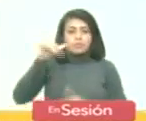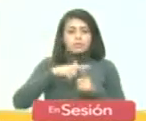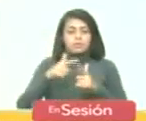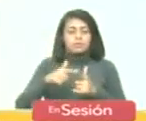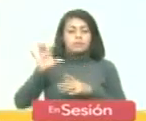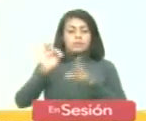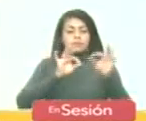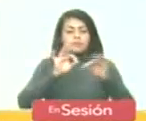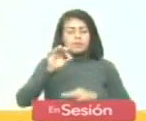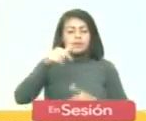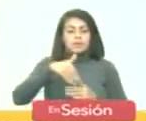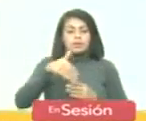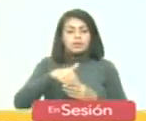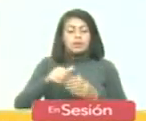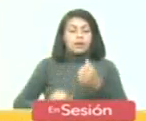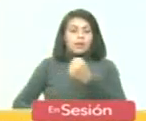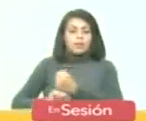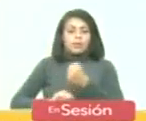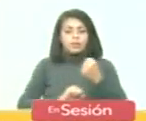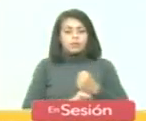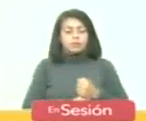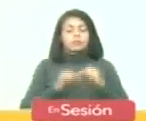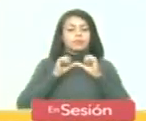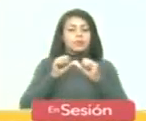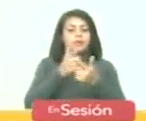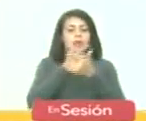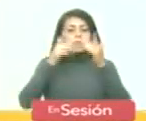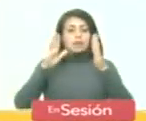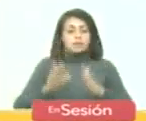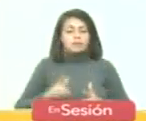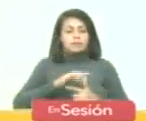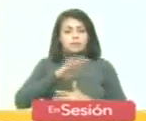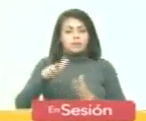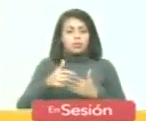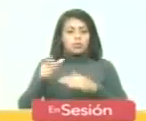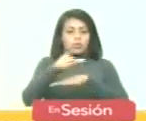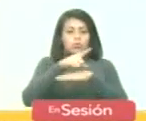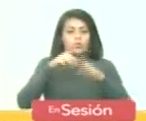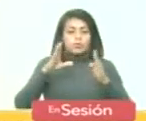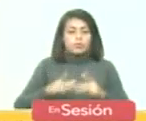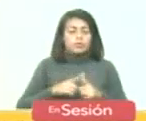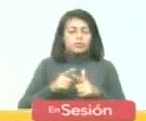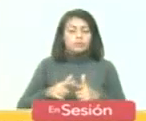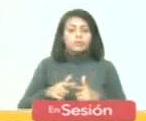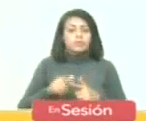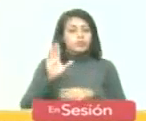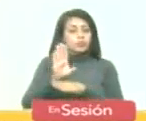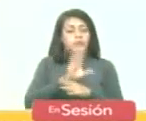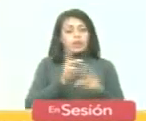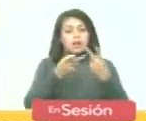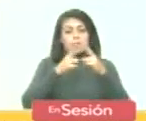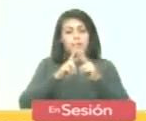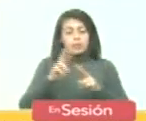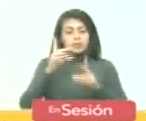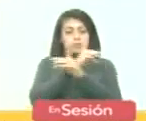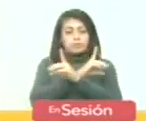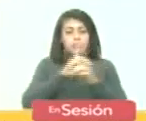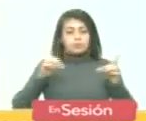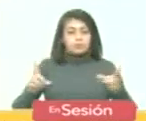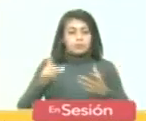elegir, respaldar y mantener libremente a sus gobernantes, a conservar la paz y la